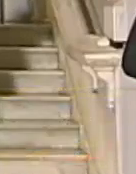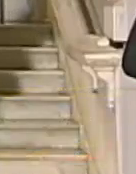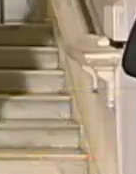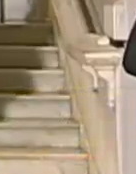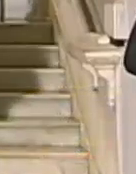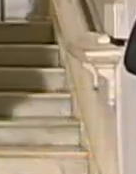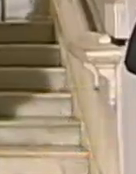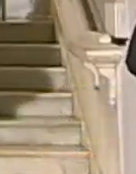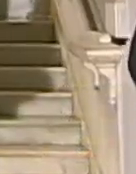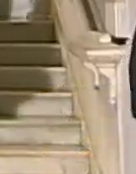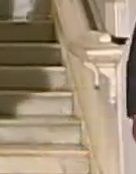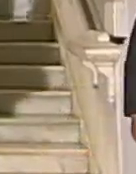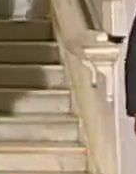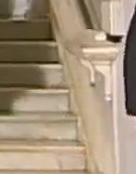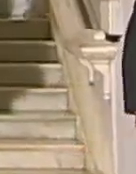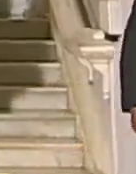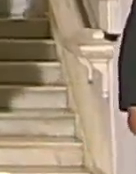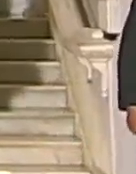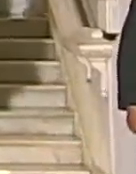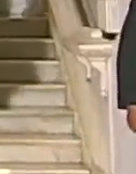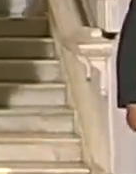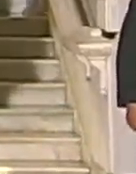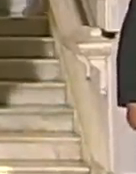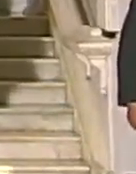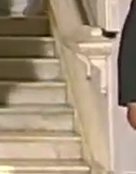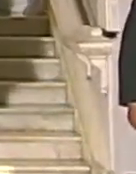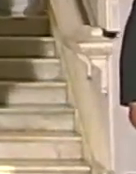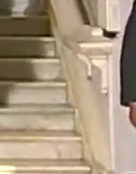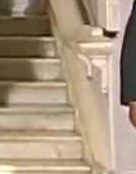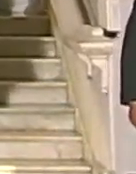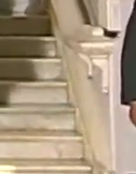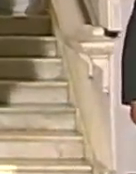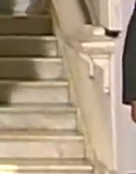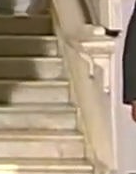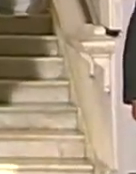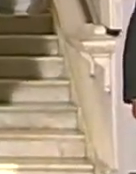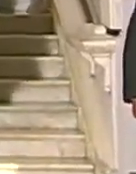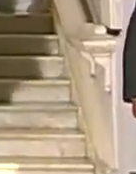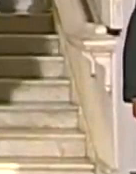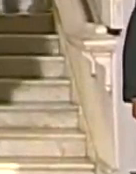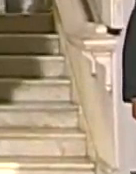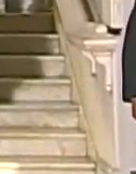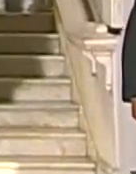recuperación de las y los heridos. Fuerza, Cuba, estamos contigo." Bueno, buenas noches